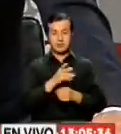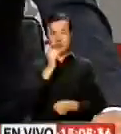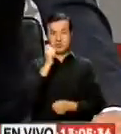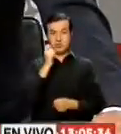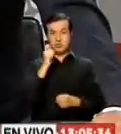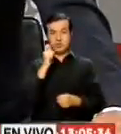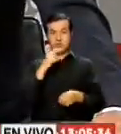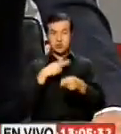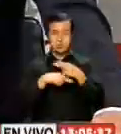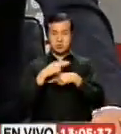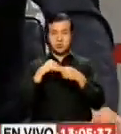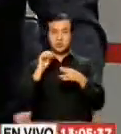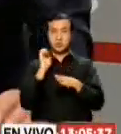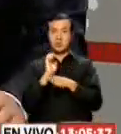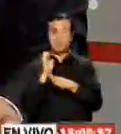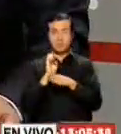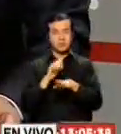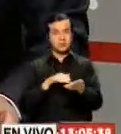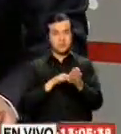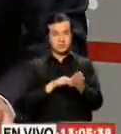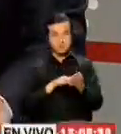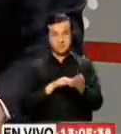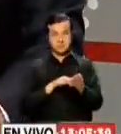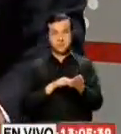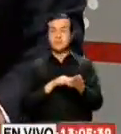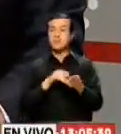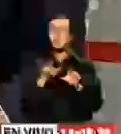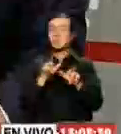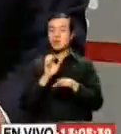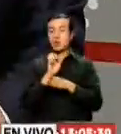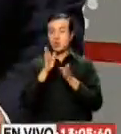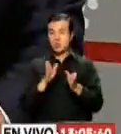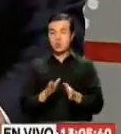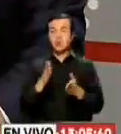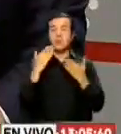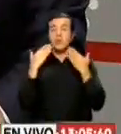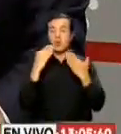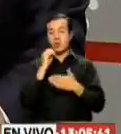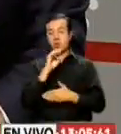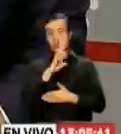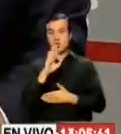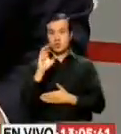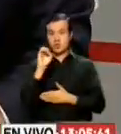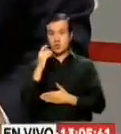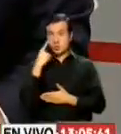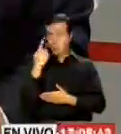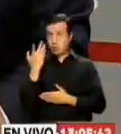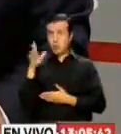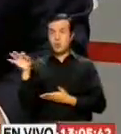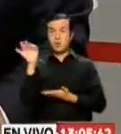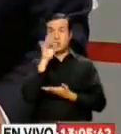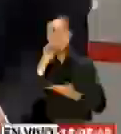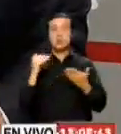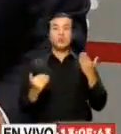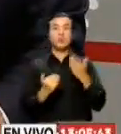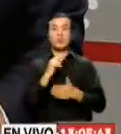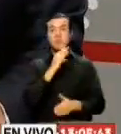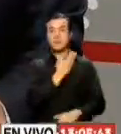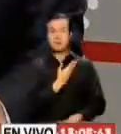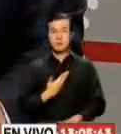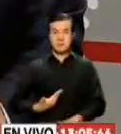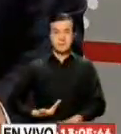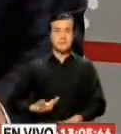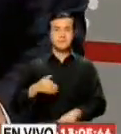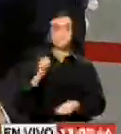de Cámaras de Comercio del Ecuador respaldan al radiodifusor y economista guayaquileño Otto Sonnenholzner para que ocupe la vicepresidencia